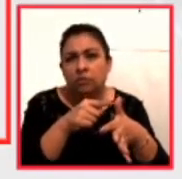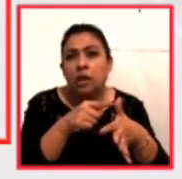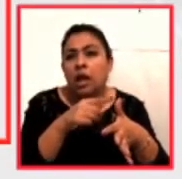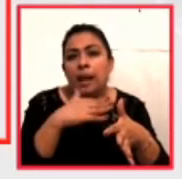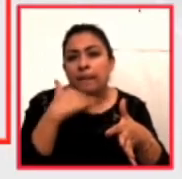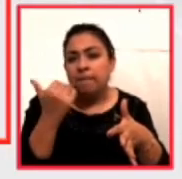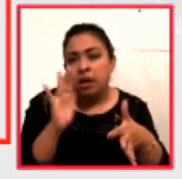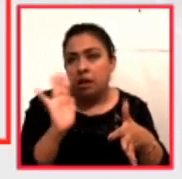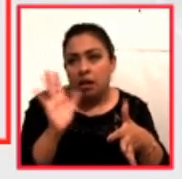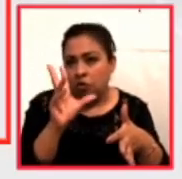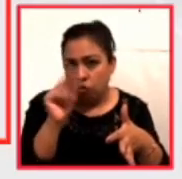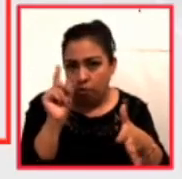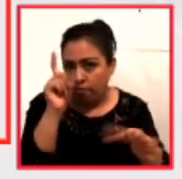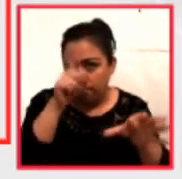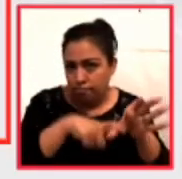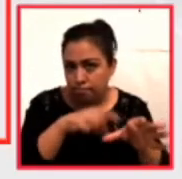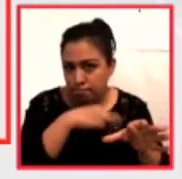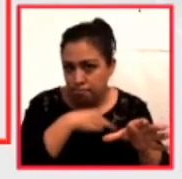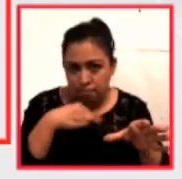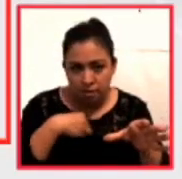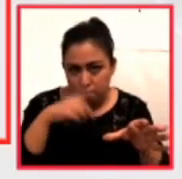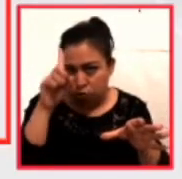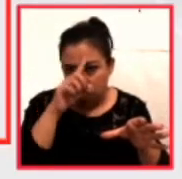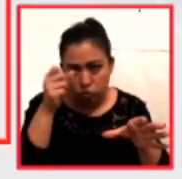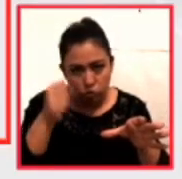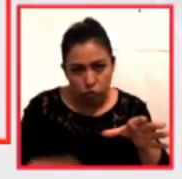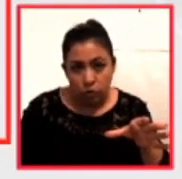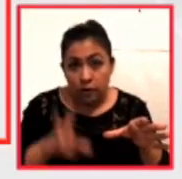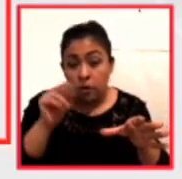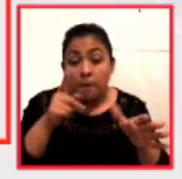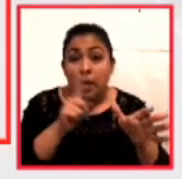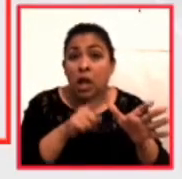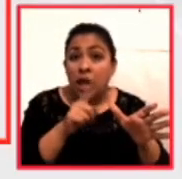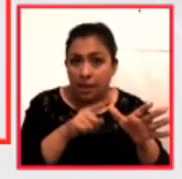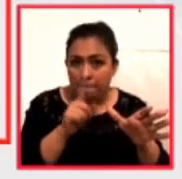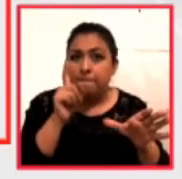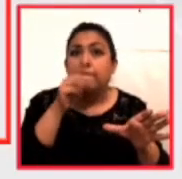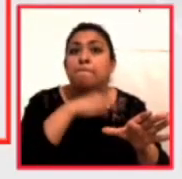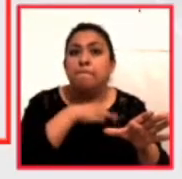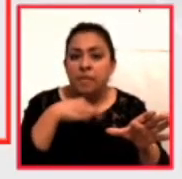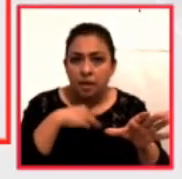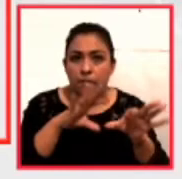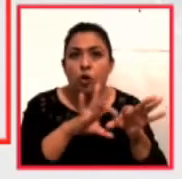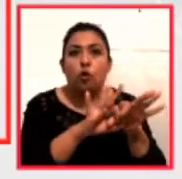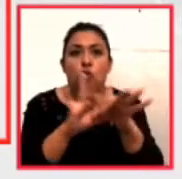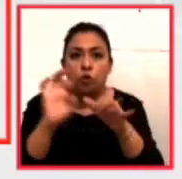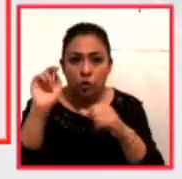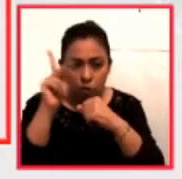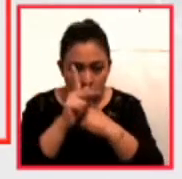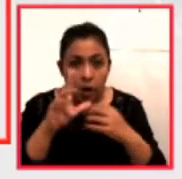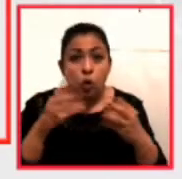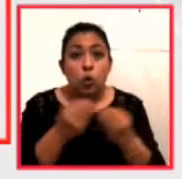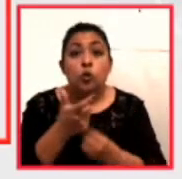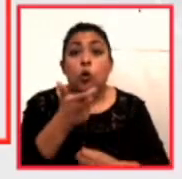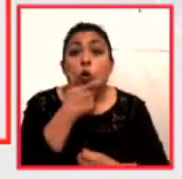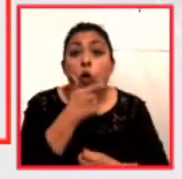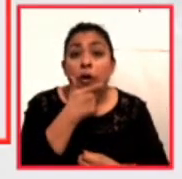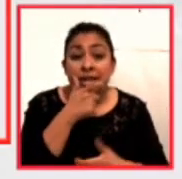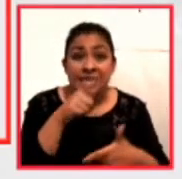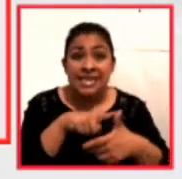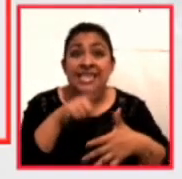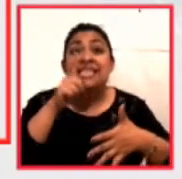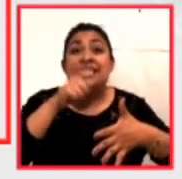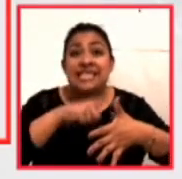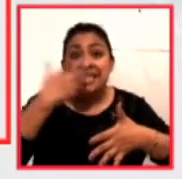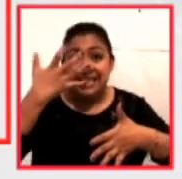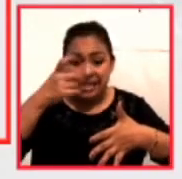porque Alemania no es miembro del Consejo de Seguridad, pero es uno de los miembros de la Unión Europea que junto con el Reino Unido, que es el quinto miembro del Consejo de